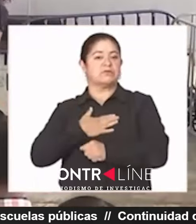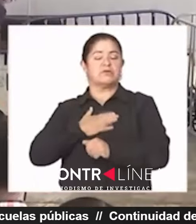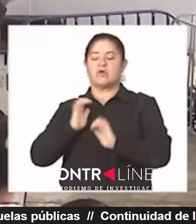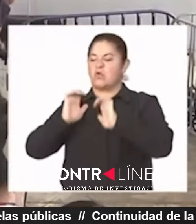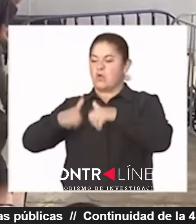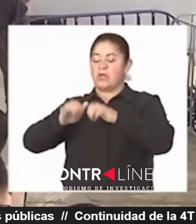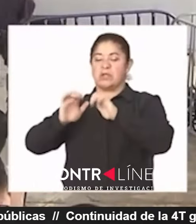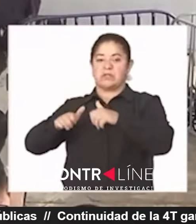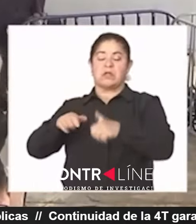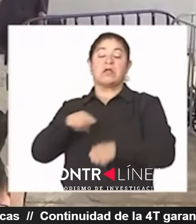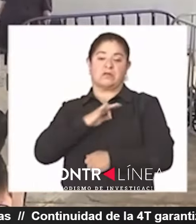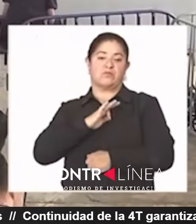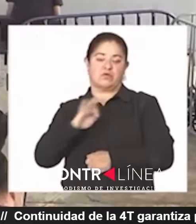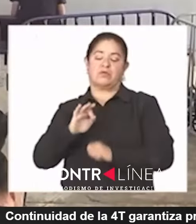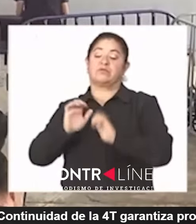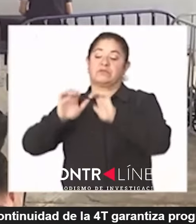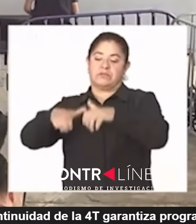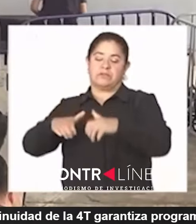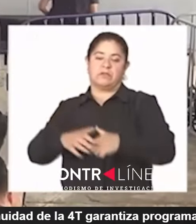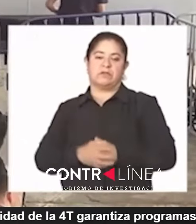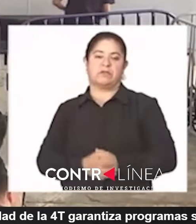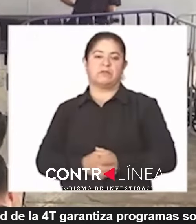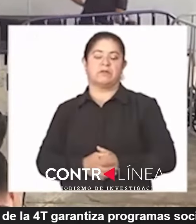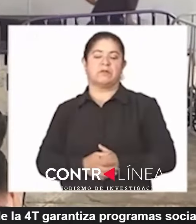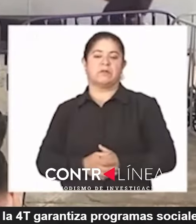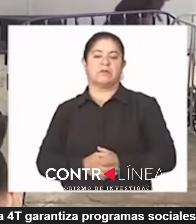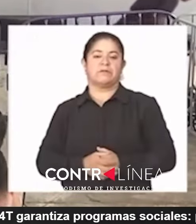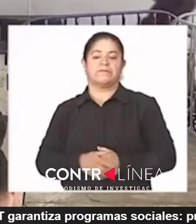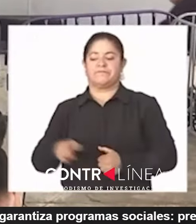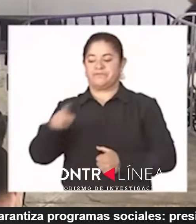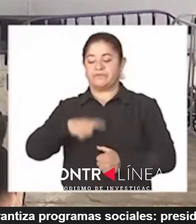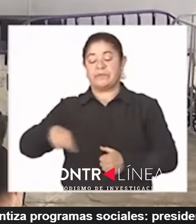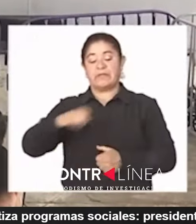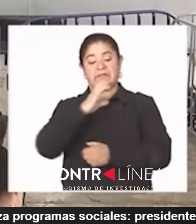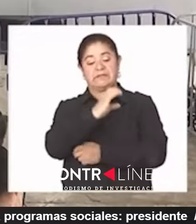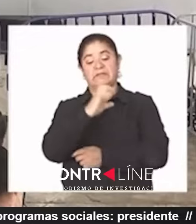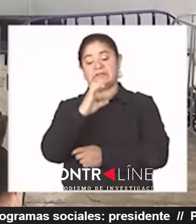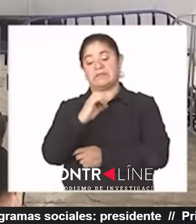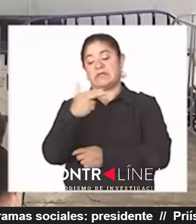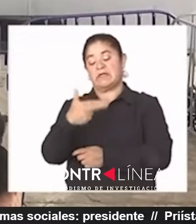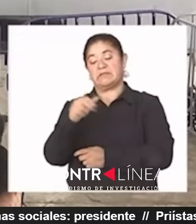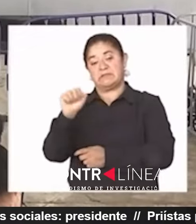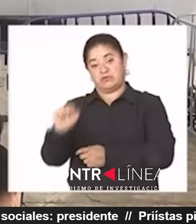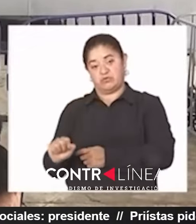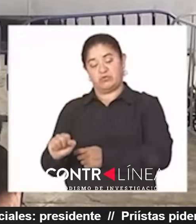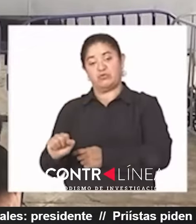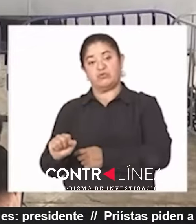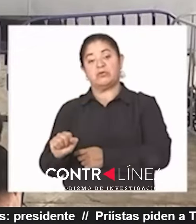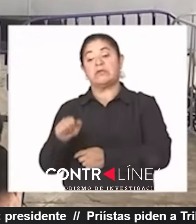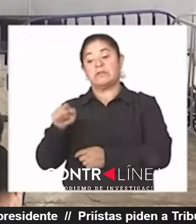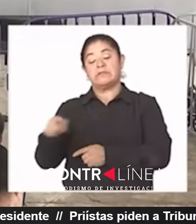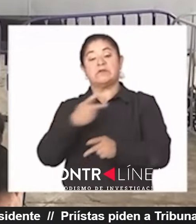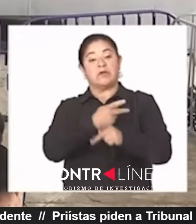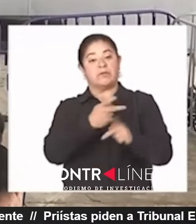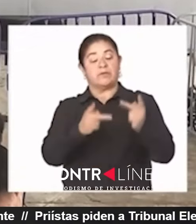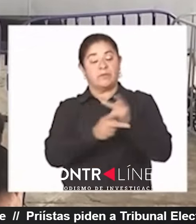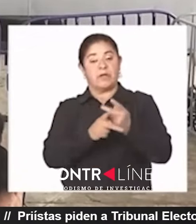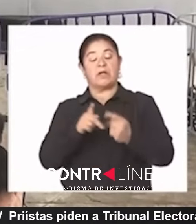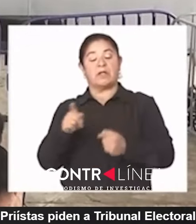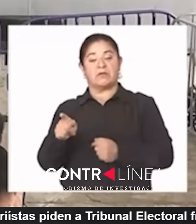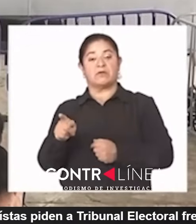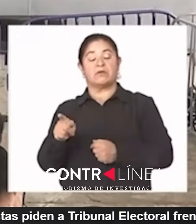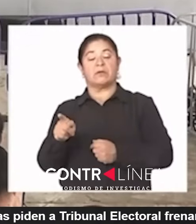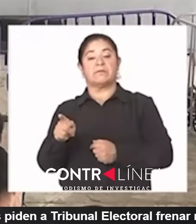Había tenido la posibilidad de entrar al CCH Sur, una de las preparatorias de la Universidad